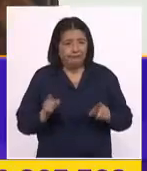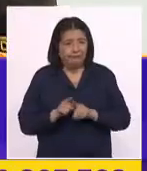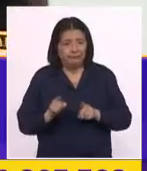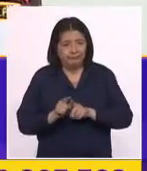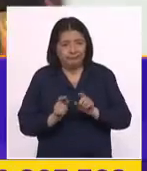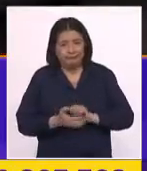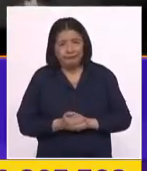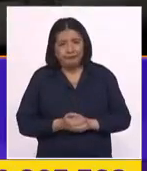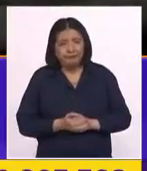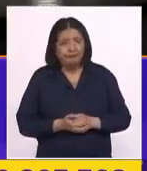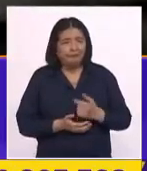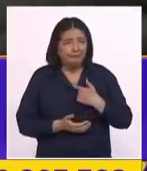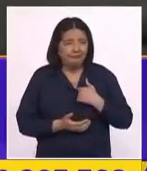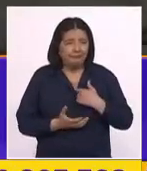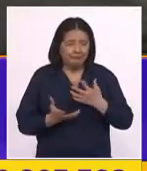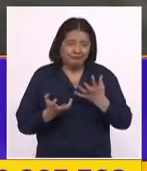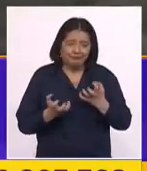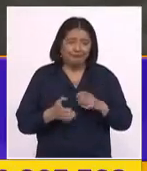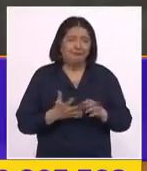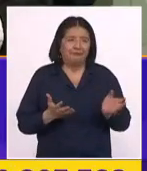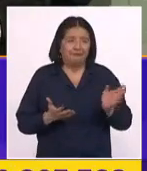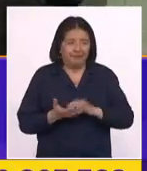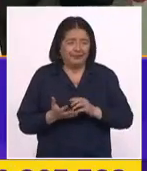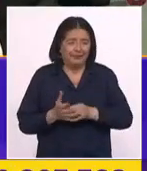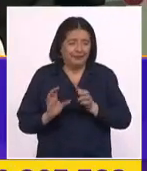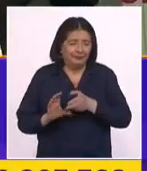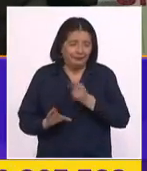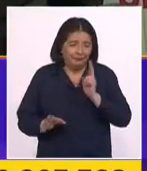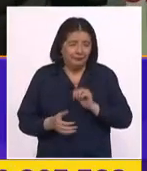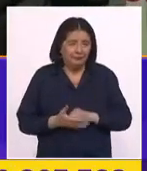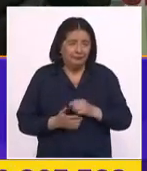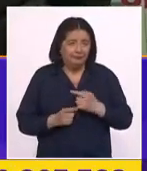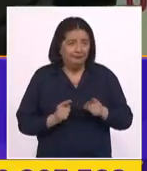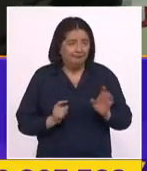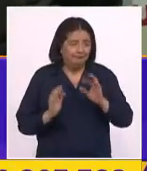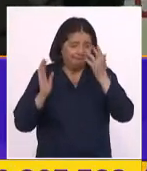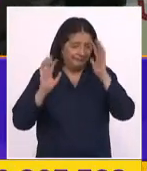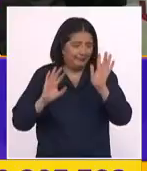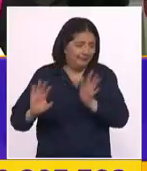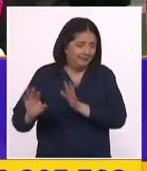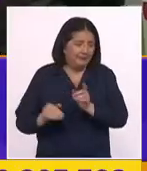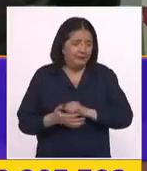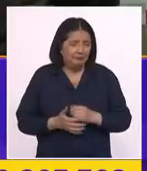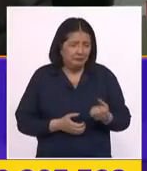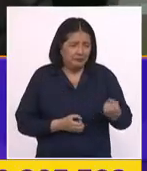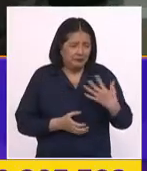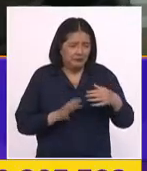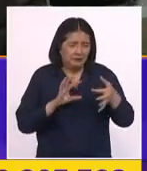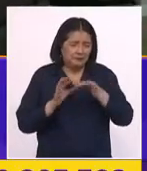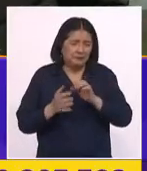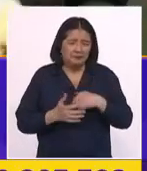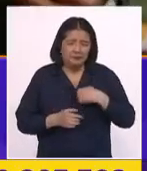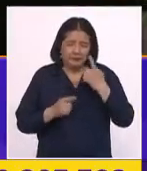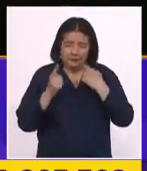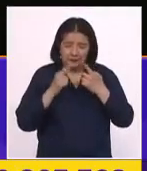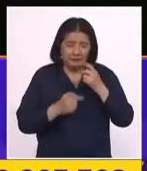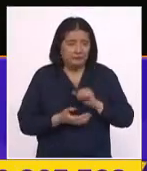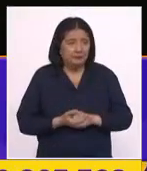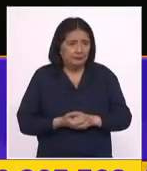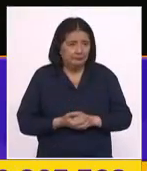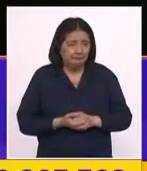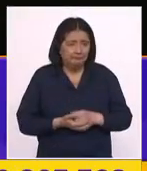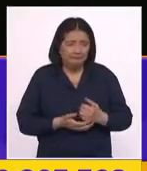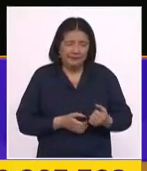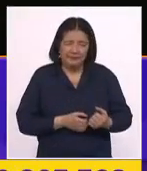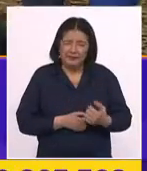Incluso otra vez quise tirar la toalla y ya, pues no saber nada de eso, porque me decían Juegos Olímpicos y yo me ponía a llorar. O sea, fue